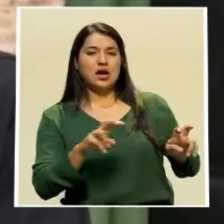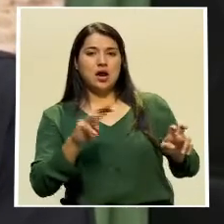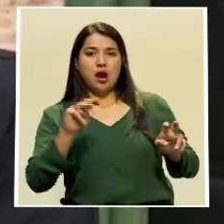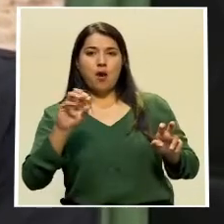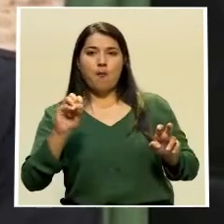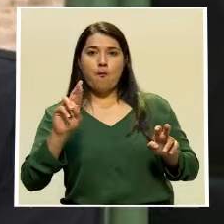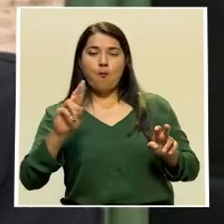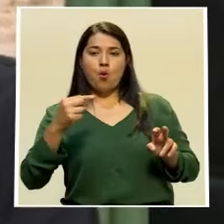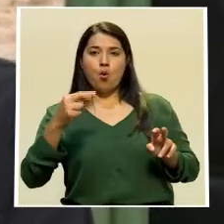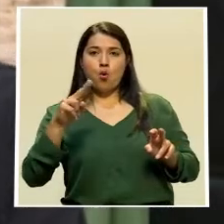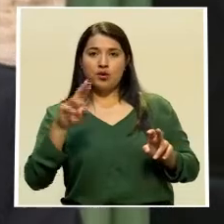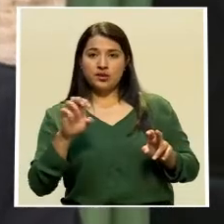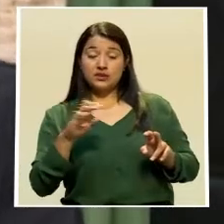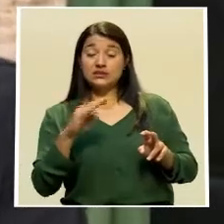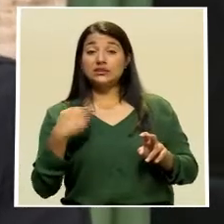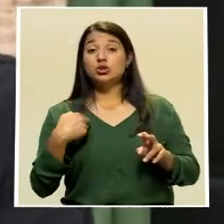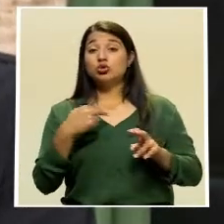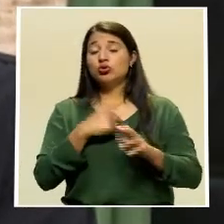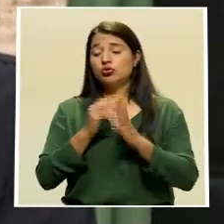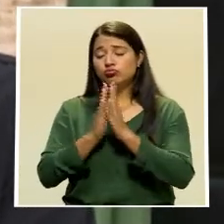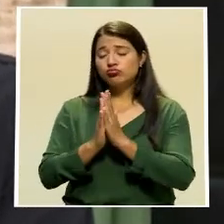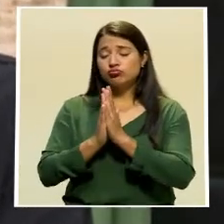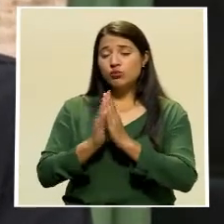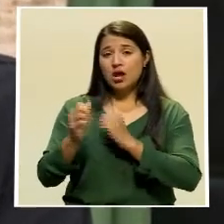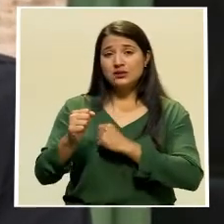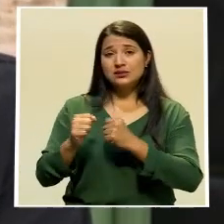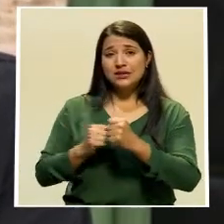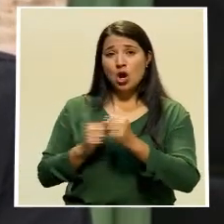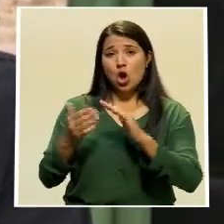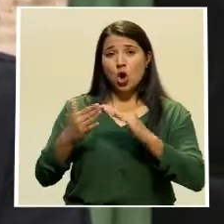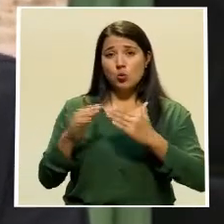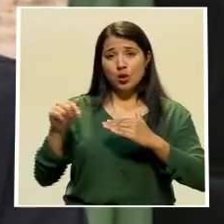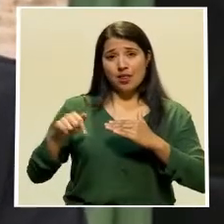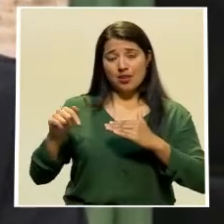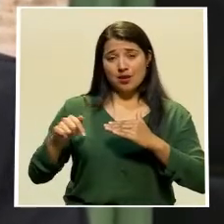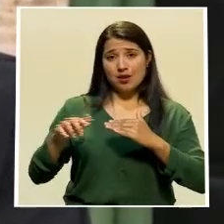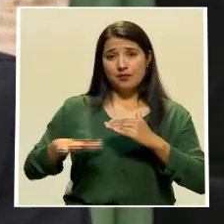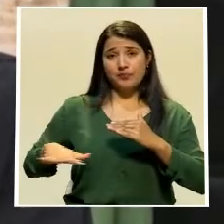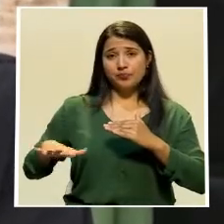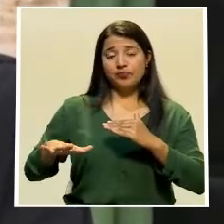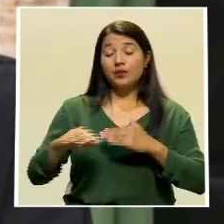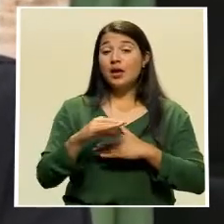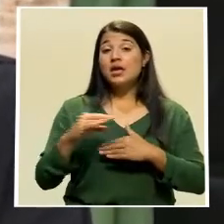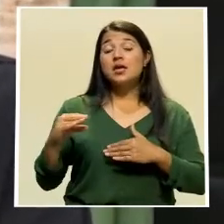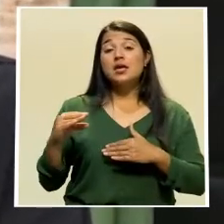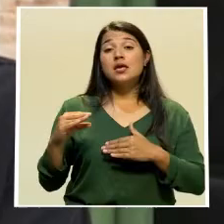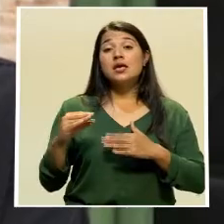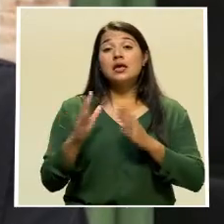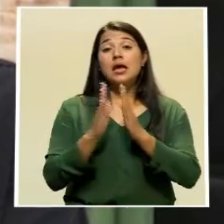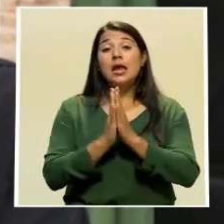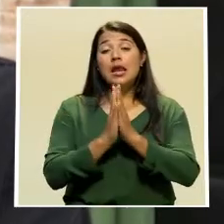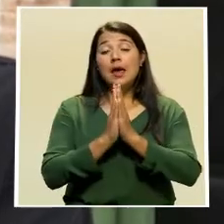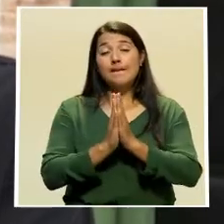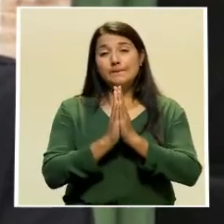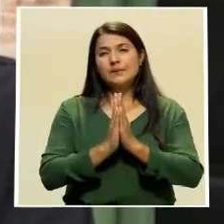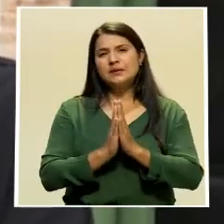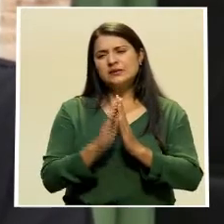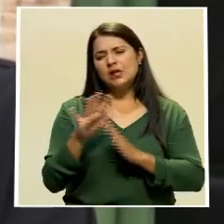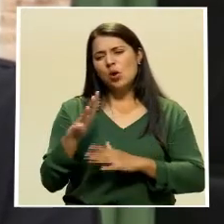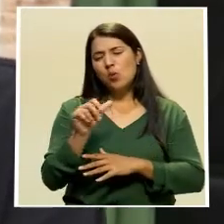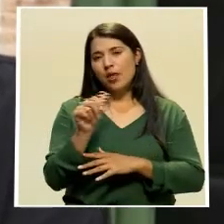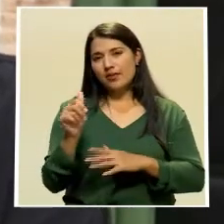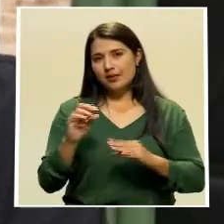Y nos estaremos velando en el salón comunal de aquí del barrio y la misa se estará realizando a eso de las 10 de